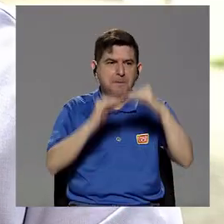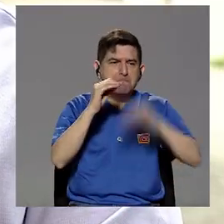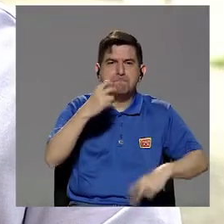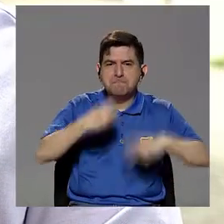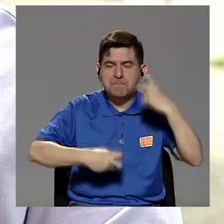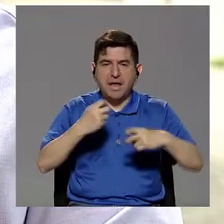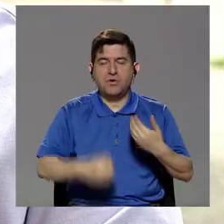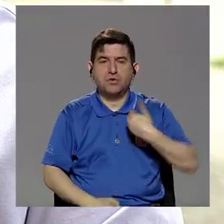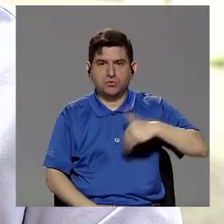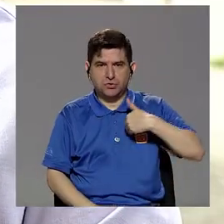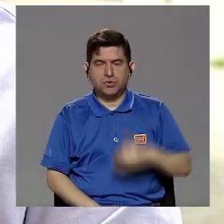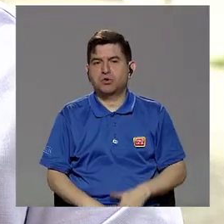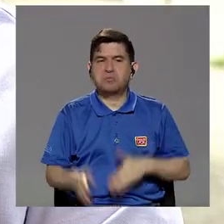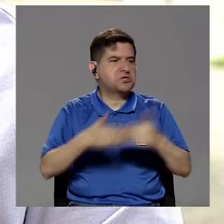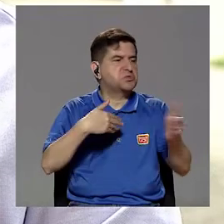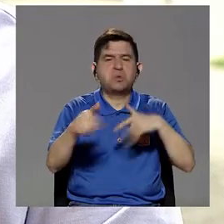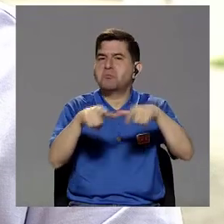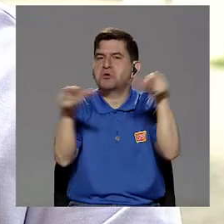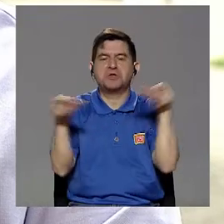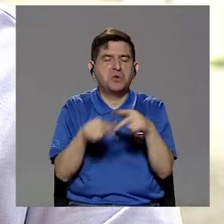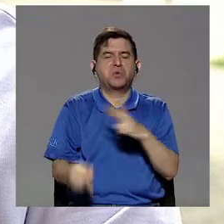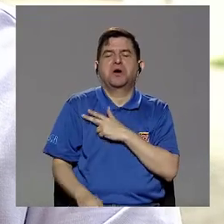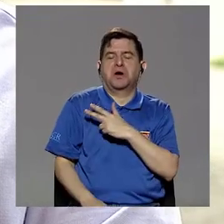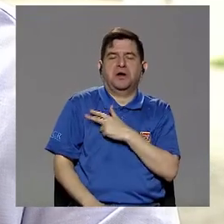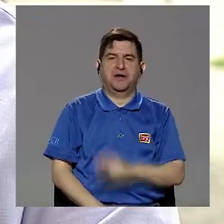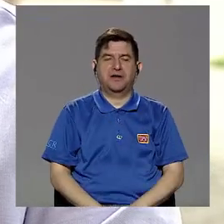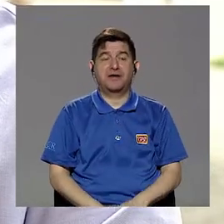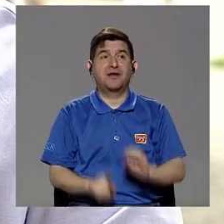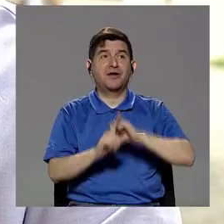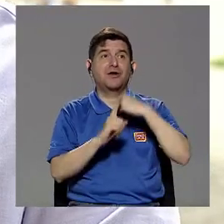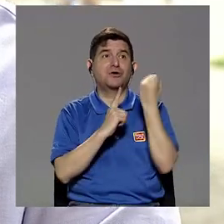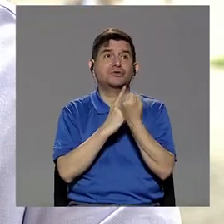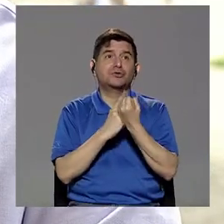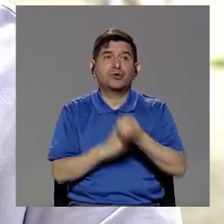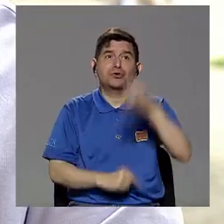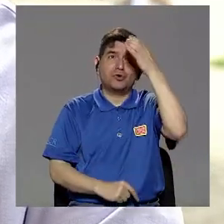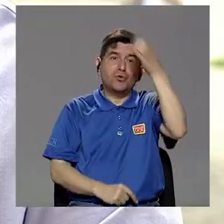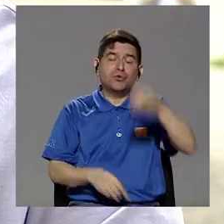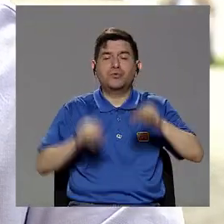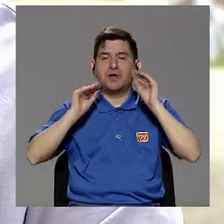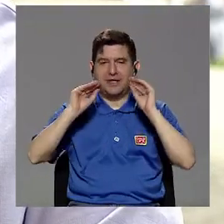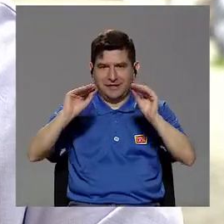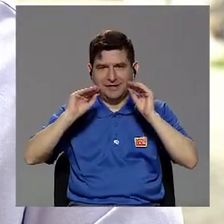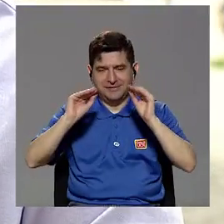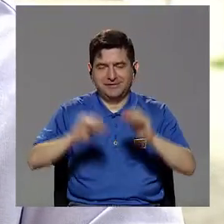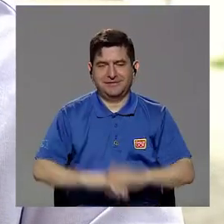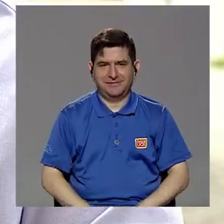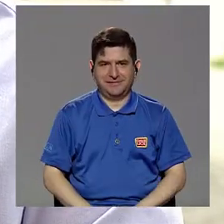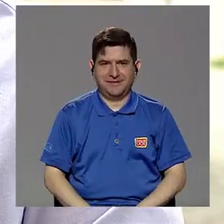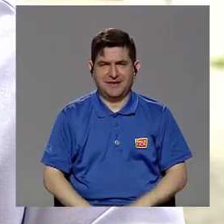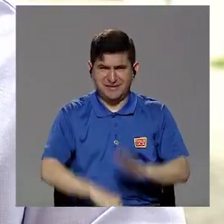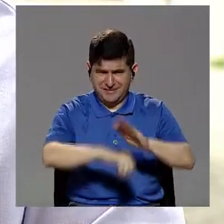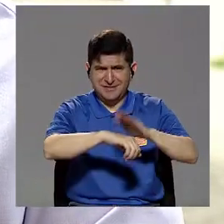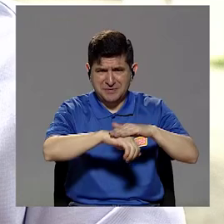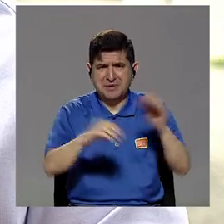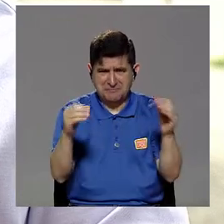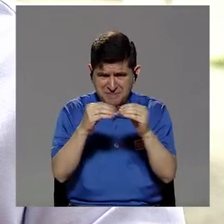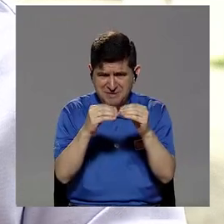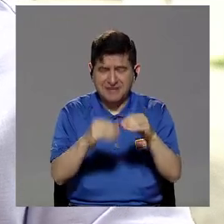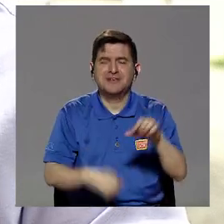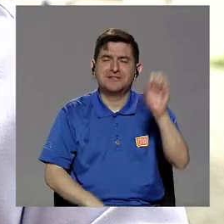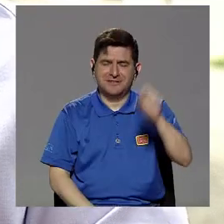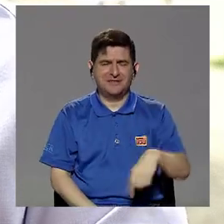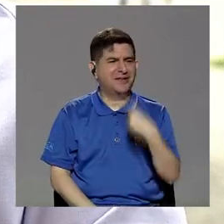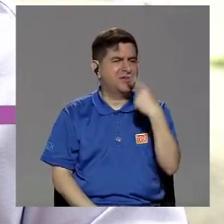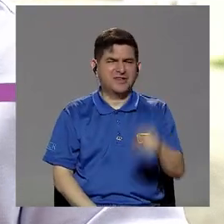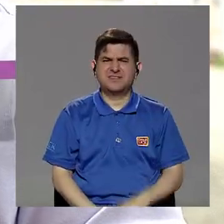a padecer menos de esto porque los hombres orinan en cualquier lado. O sea, y socioculturalmente les han enseñado, ¿verdad?, que... Es como más permitido,